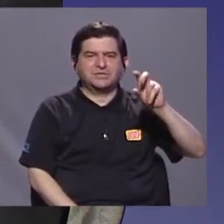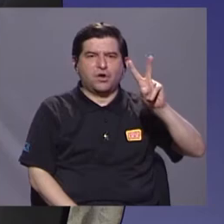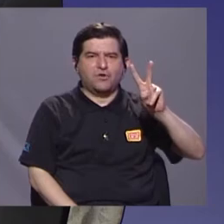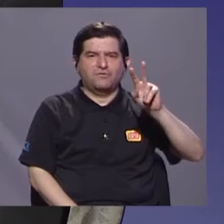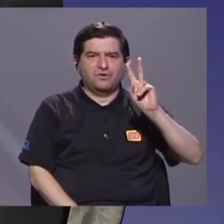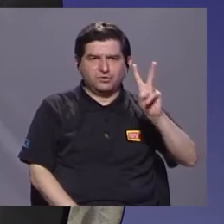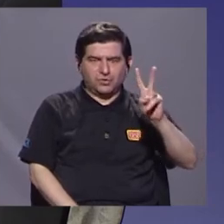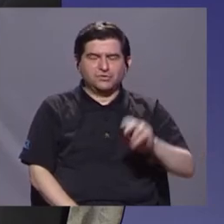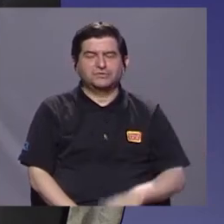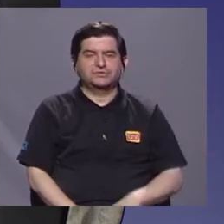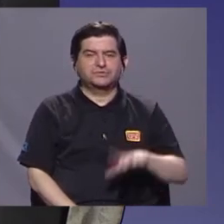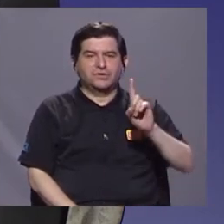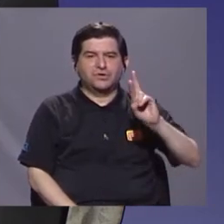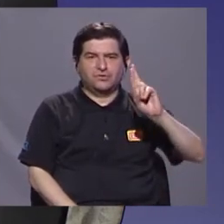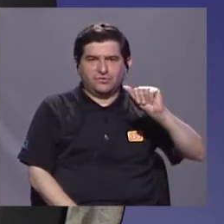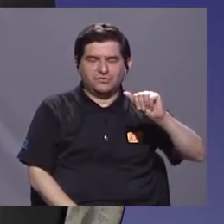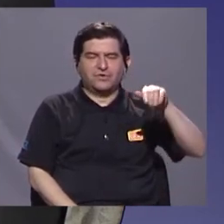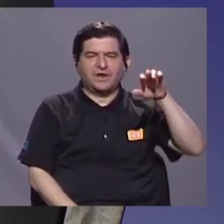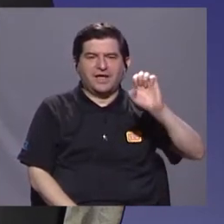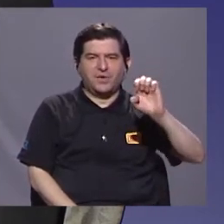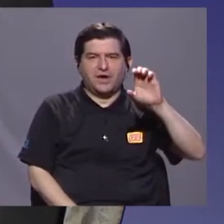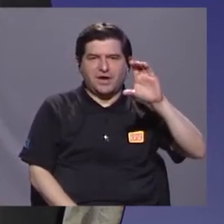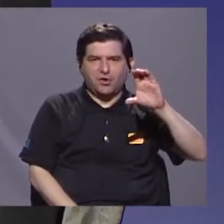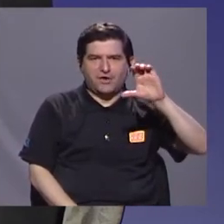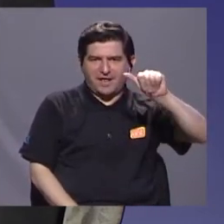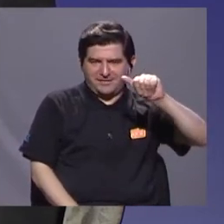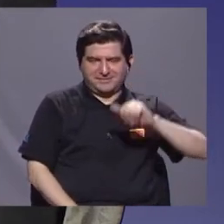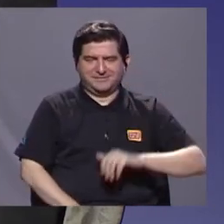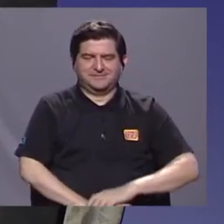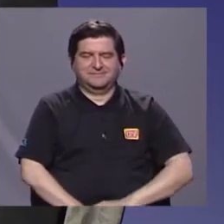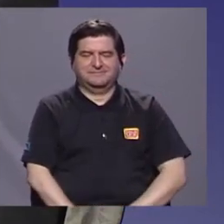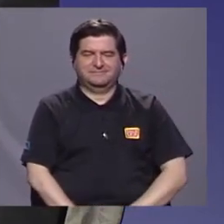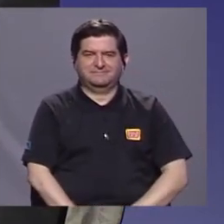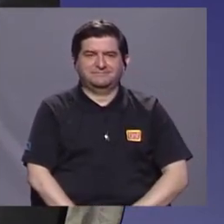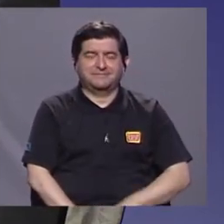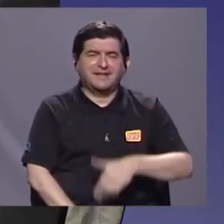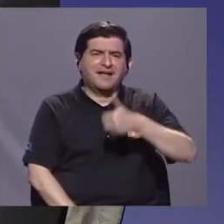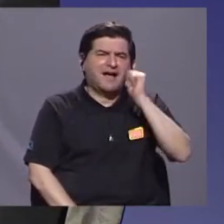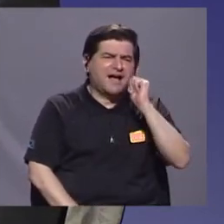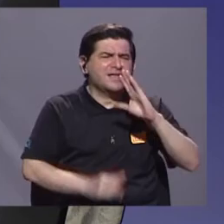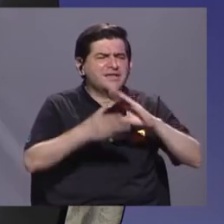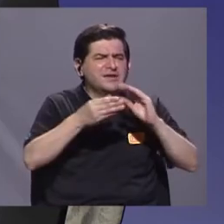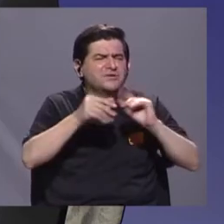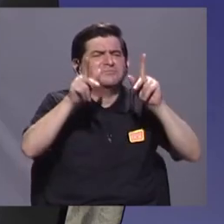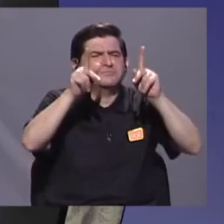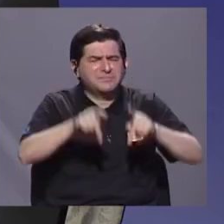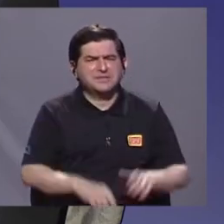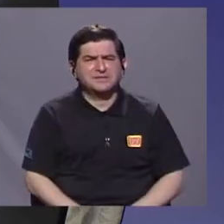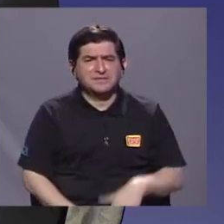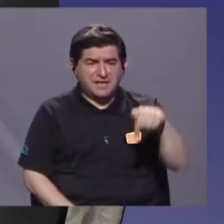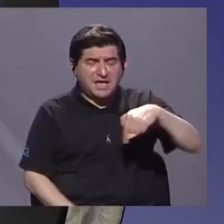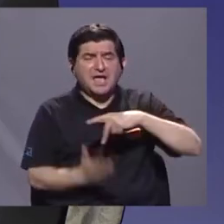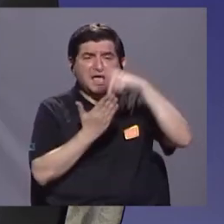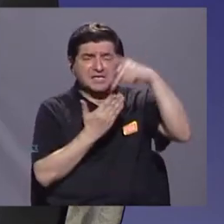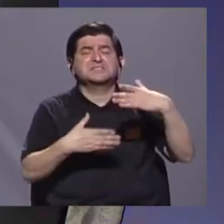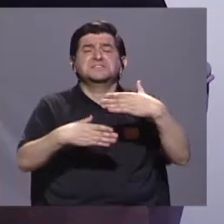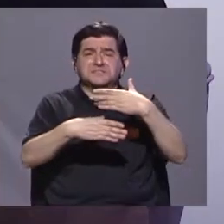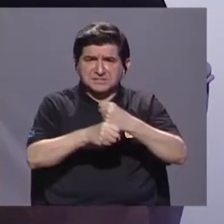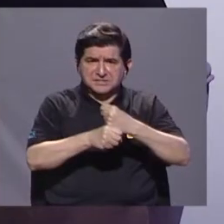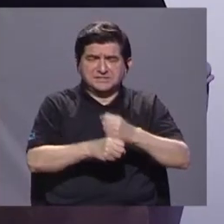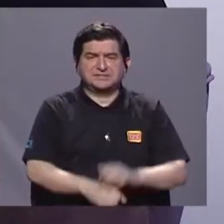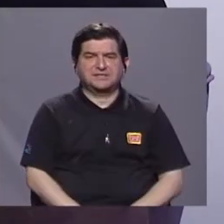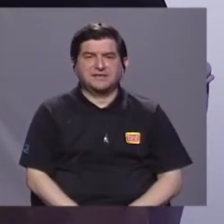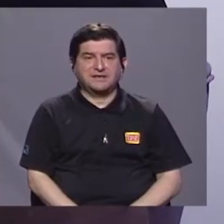doctora eugenia corrales aguilar ayer le comenté a algunas personas que vamos a grabar este programa